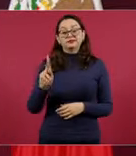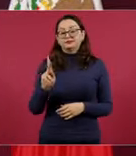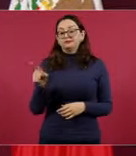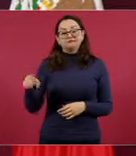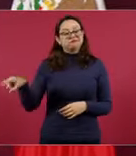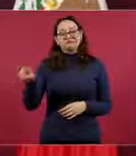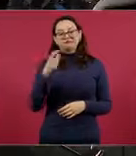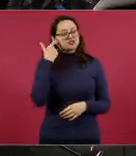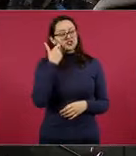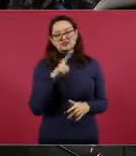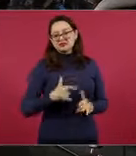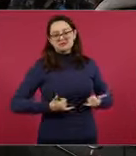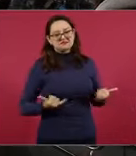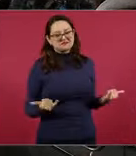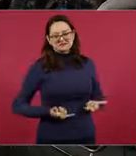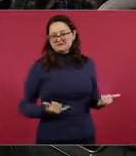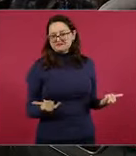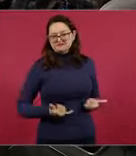aferrados